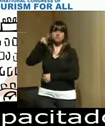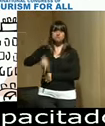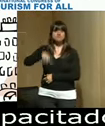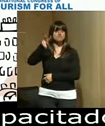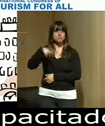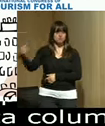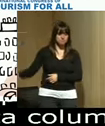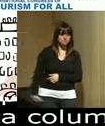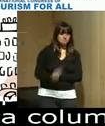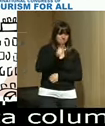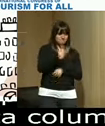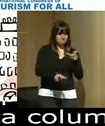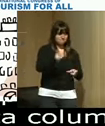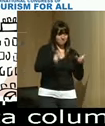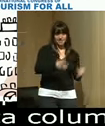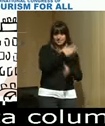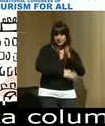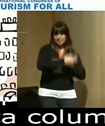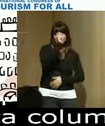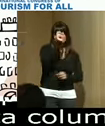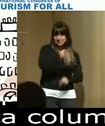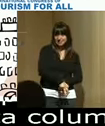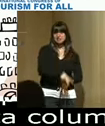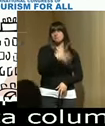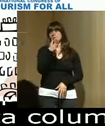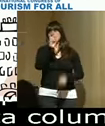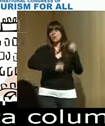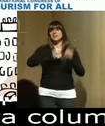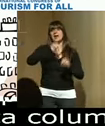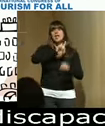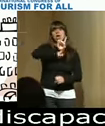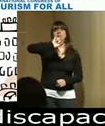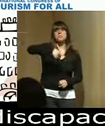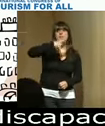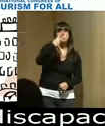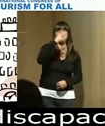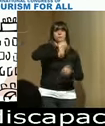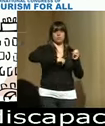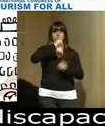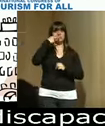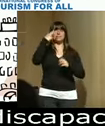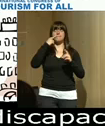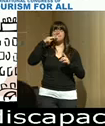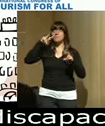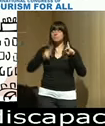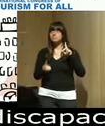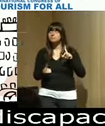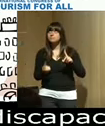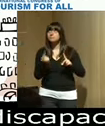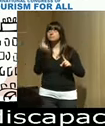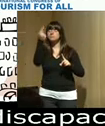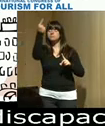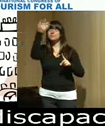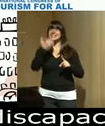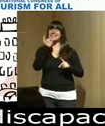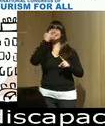sin discapacidad el porcentaje solamente era el 11,2%. Si me voy y voy ascendiendo, casi nunca un